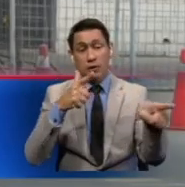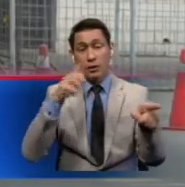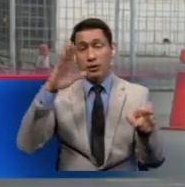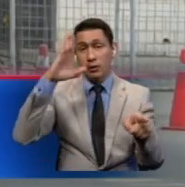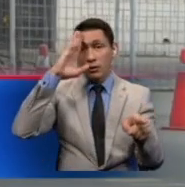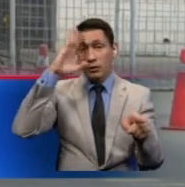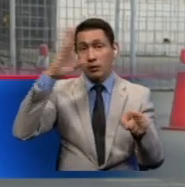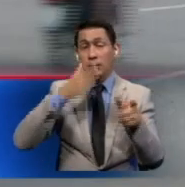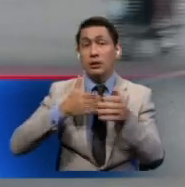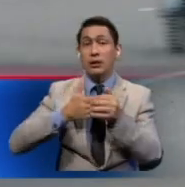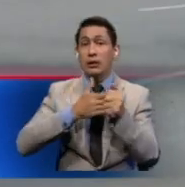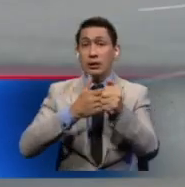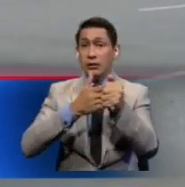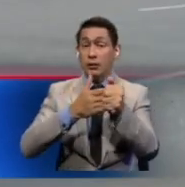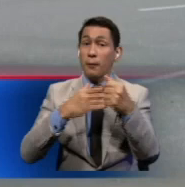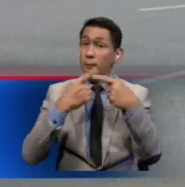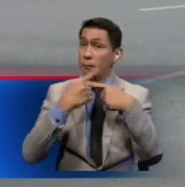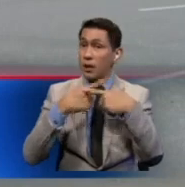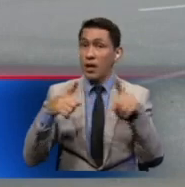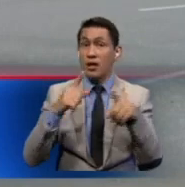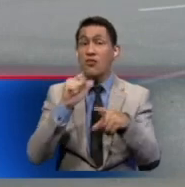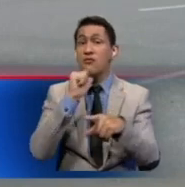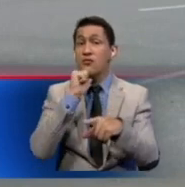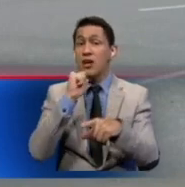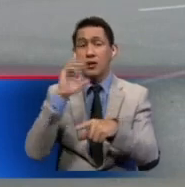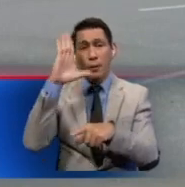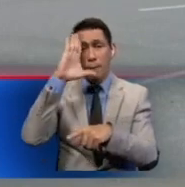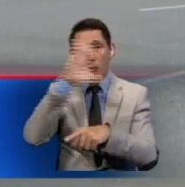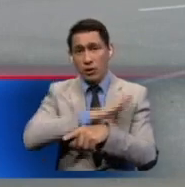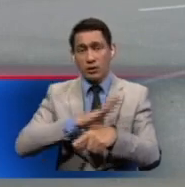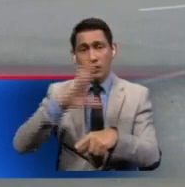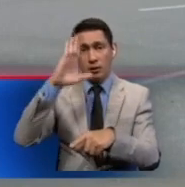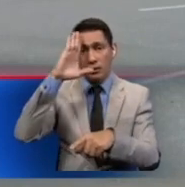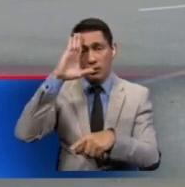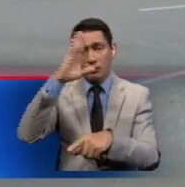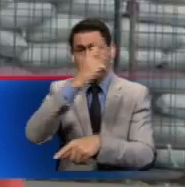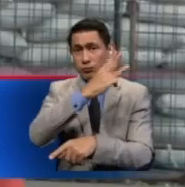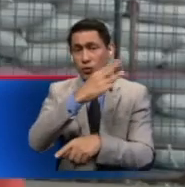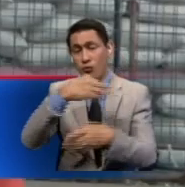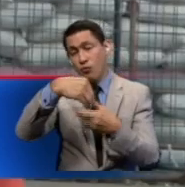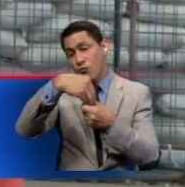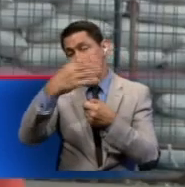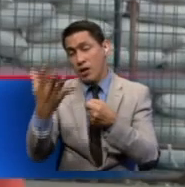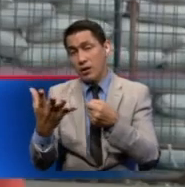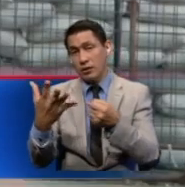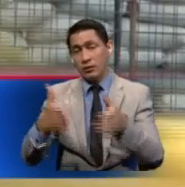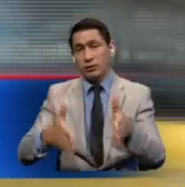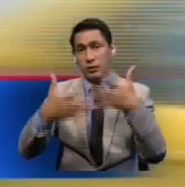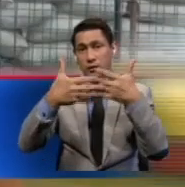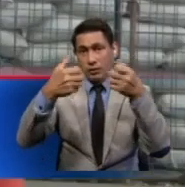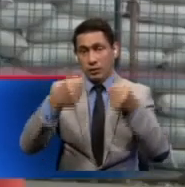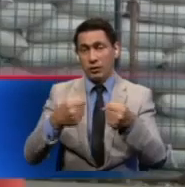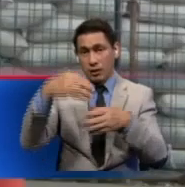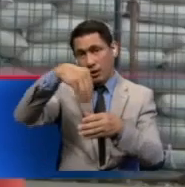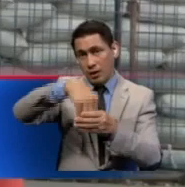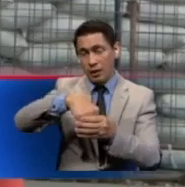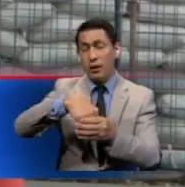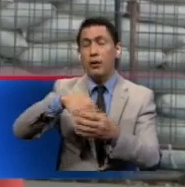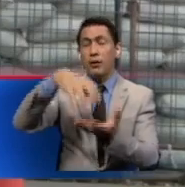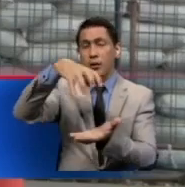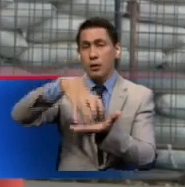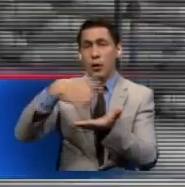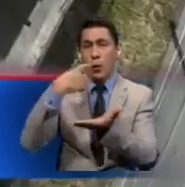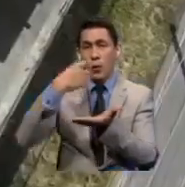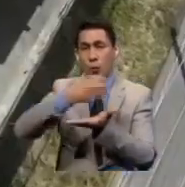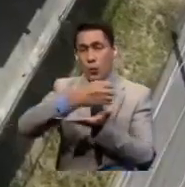no hay mayor movimiento por parte de la policía y militares en los exteriores del centro carcelario en la capital orense. Marta